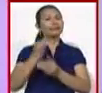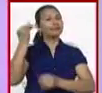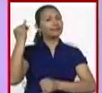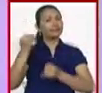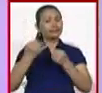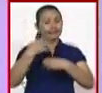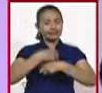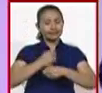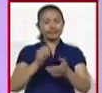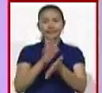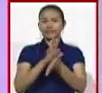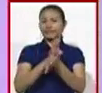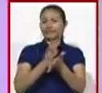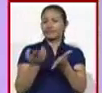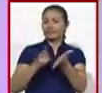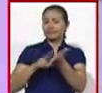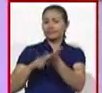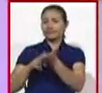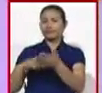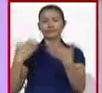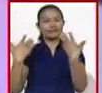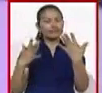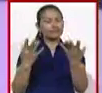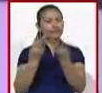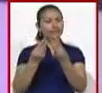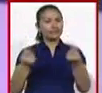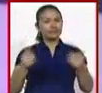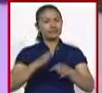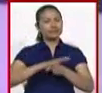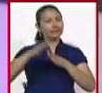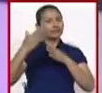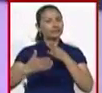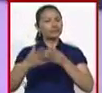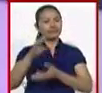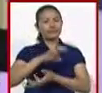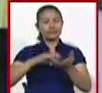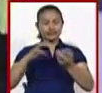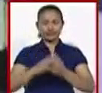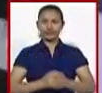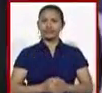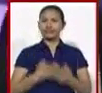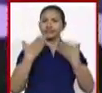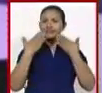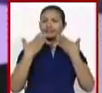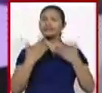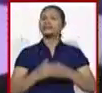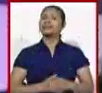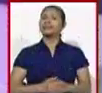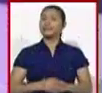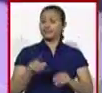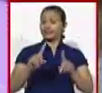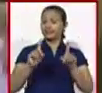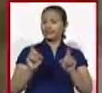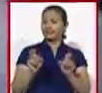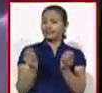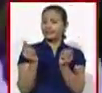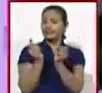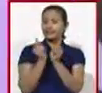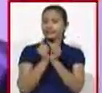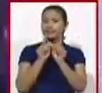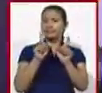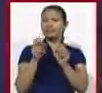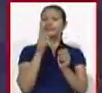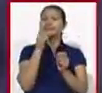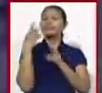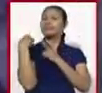fase final de elaboración del documento, lo firmamos y supone que con eso damos fin a este conflicto. Bueno, Coronel, muchas gracias, muy amable. Le quiero consultar nada más cortísimo acá,